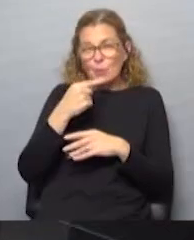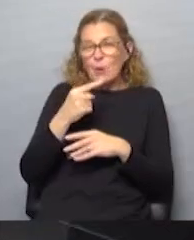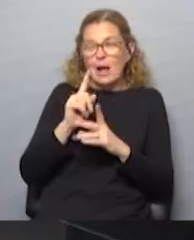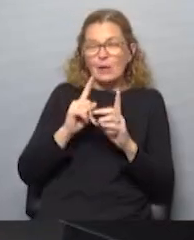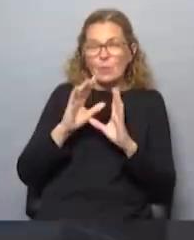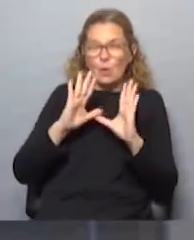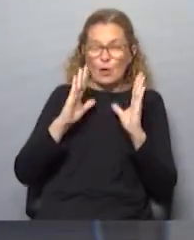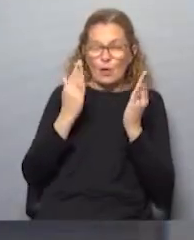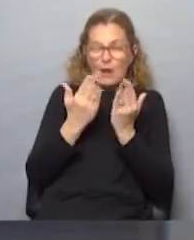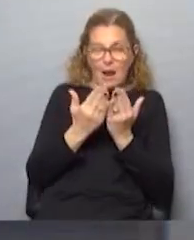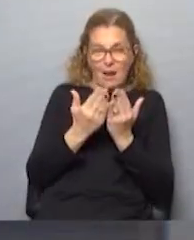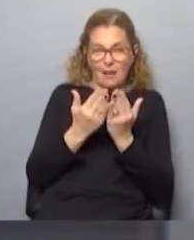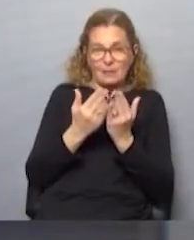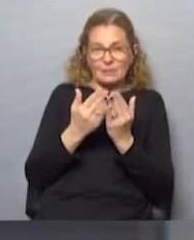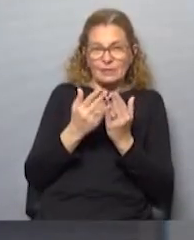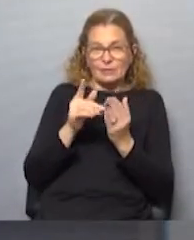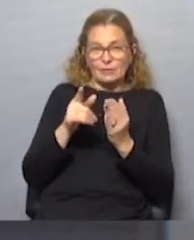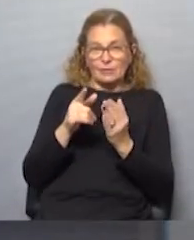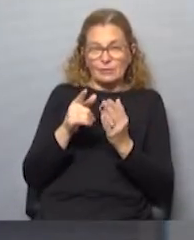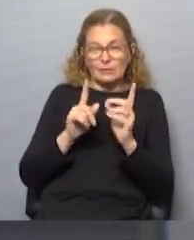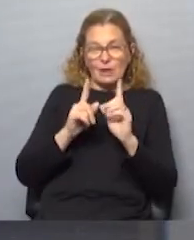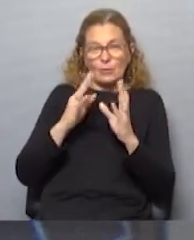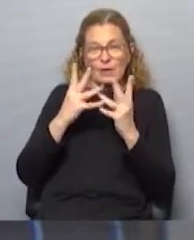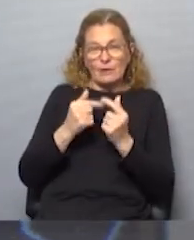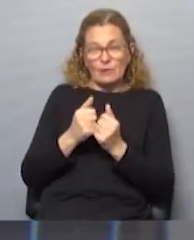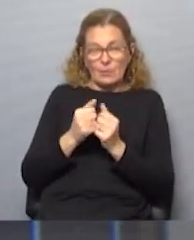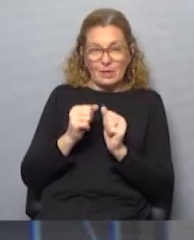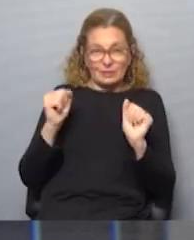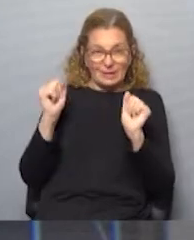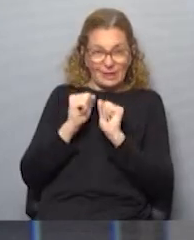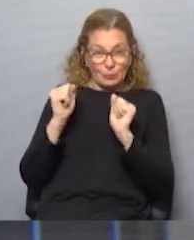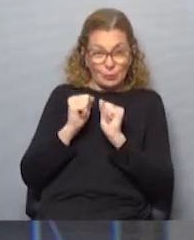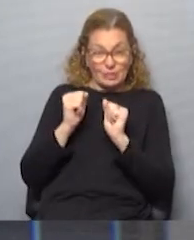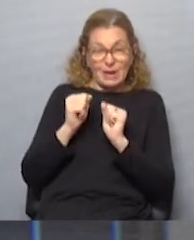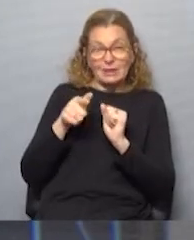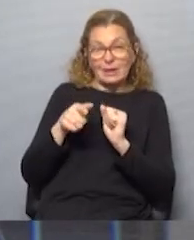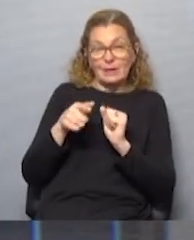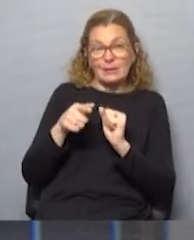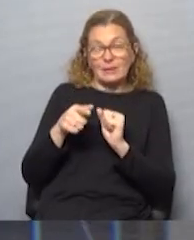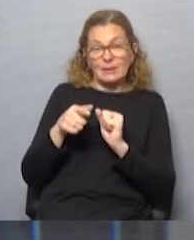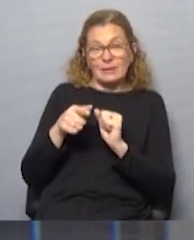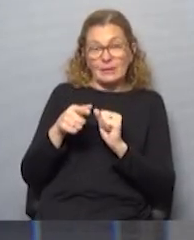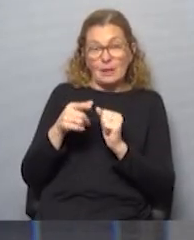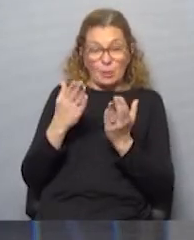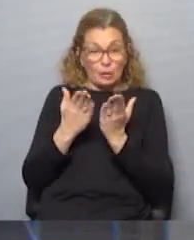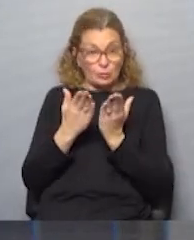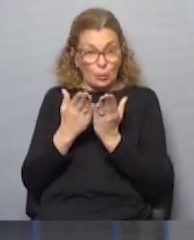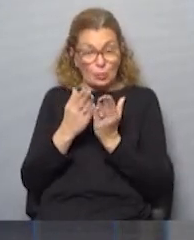globalizada entonces tampoco nos tiene de alguna forma que asustar a priori que por motivos académicos